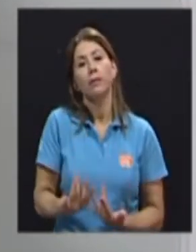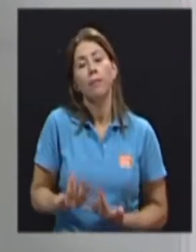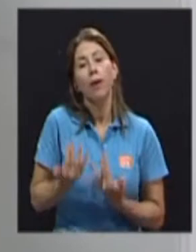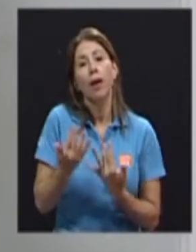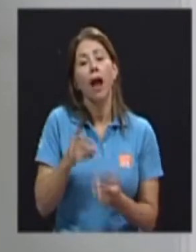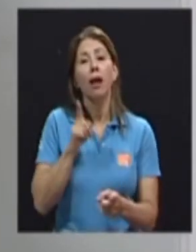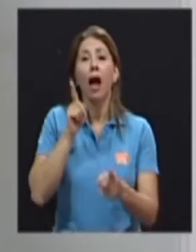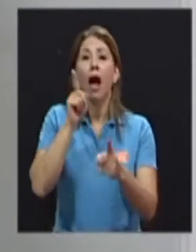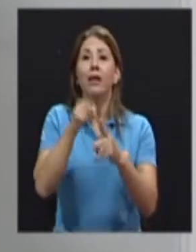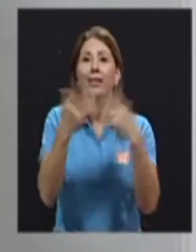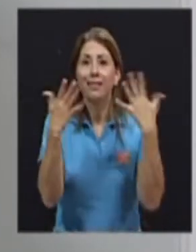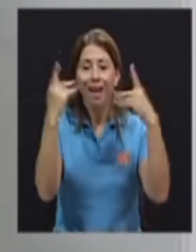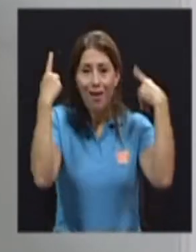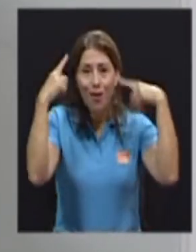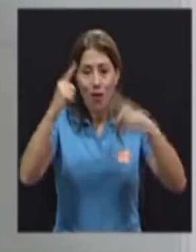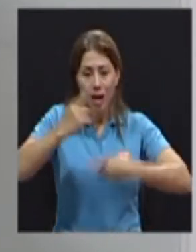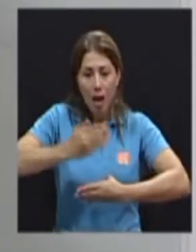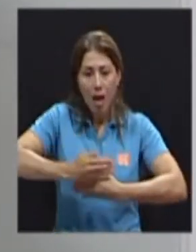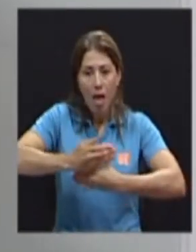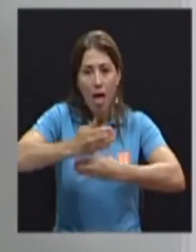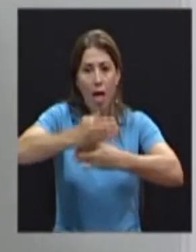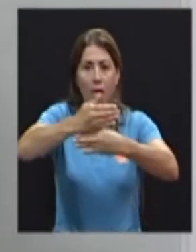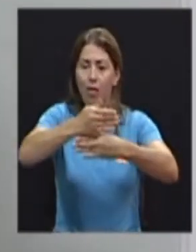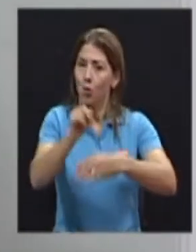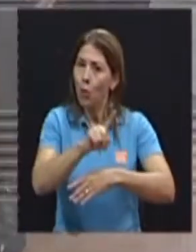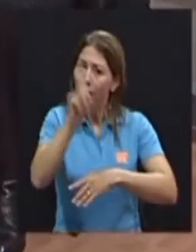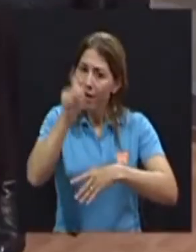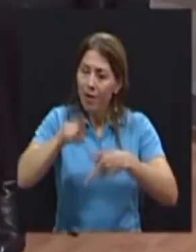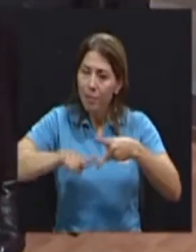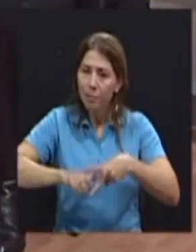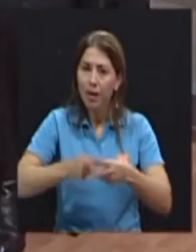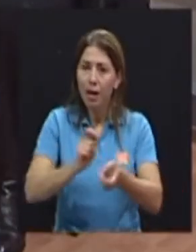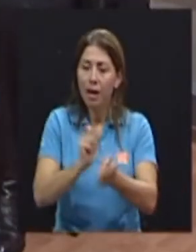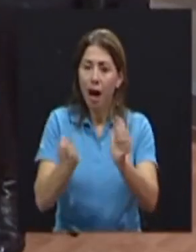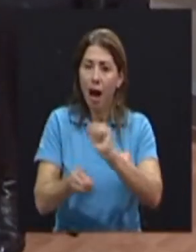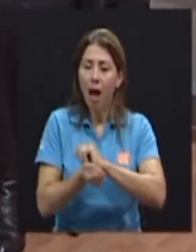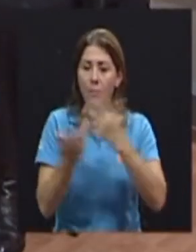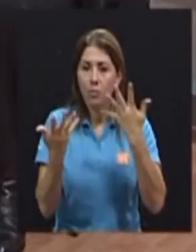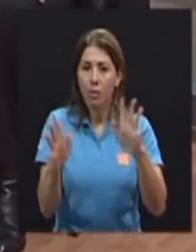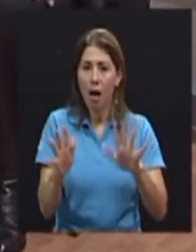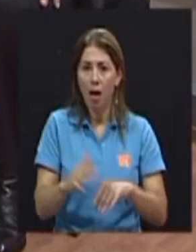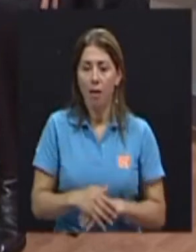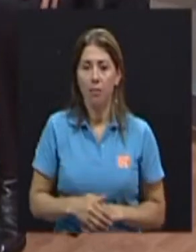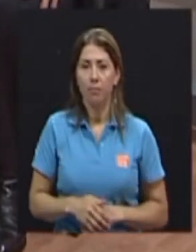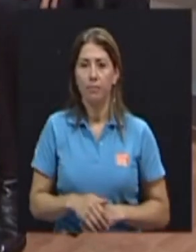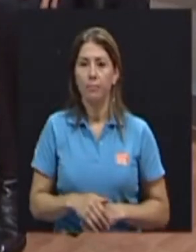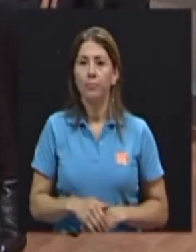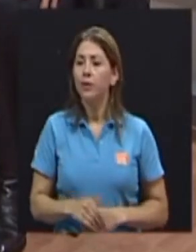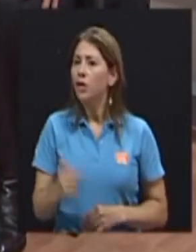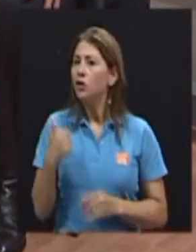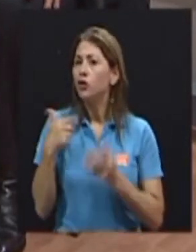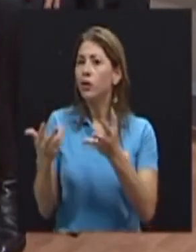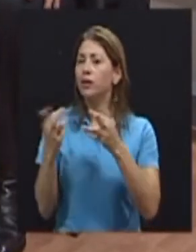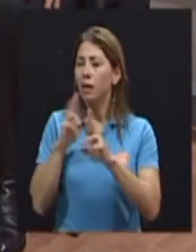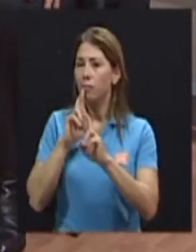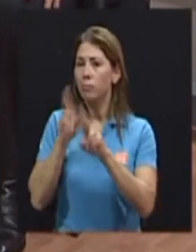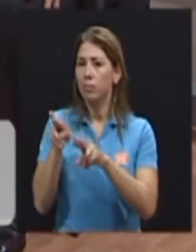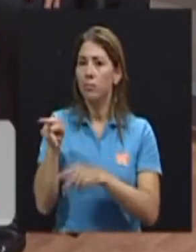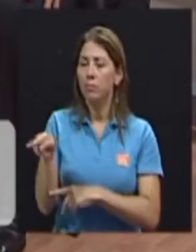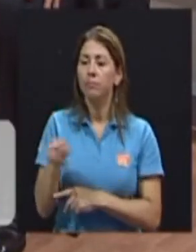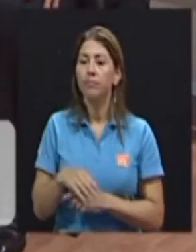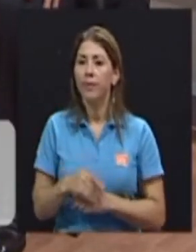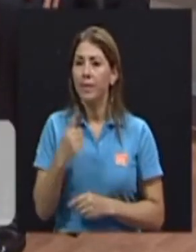espacios físicos para empezar a hacer el cambio? Yo quisiera comenzar a responder su pregunta, don Juan,